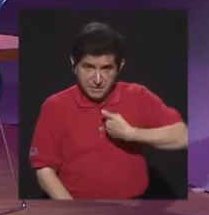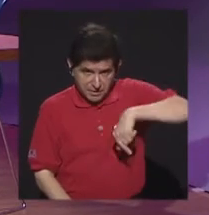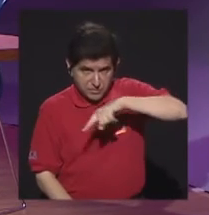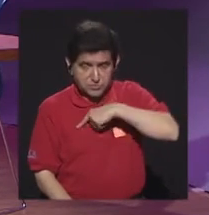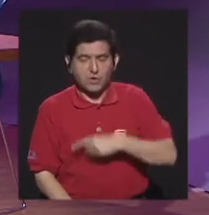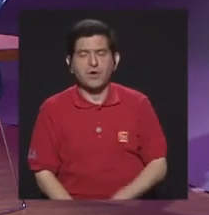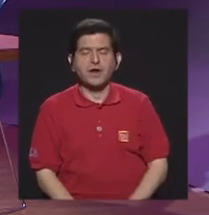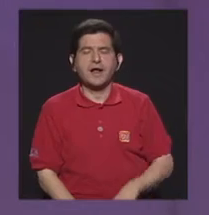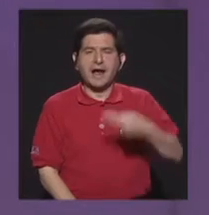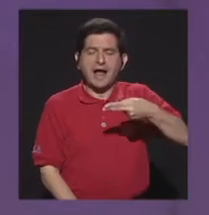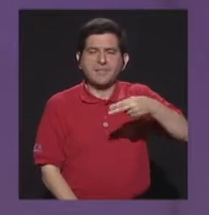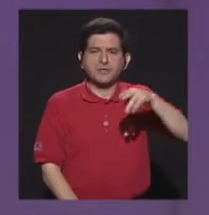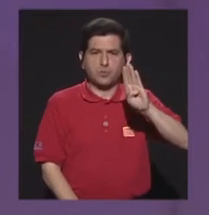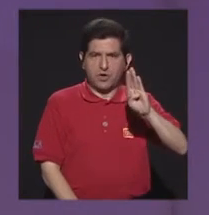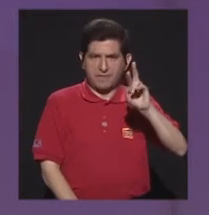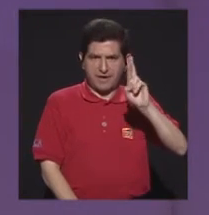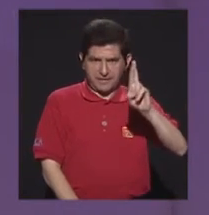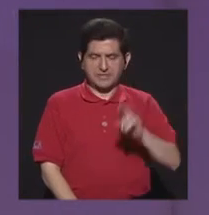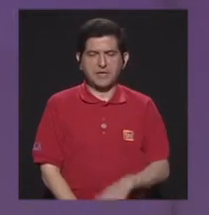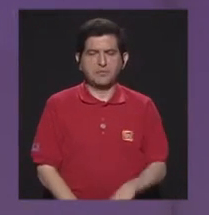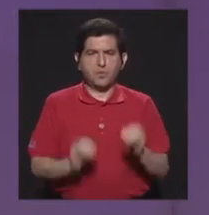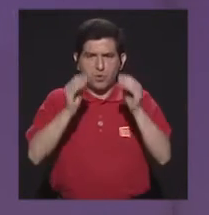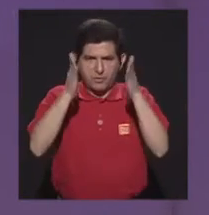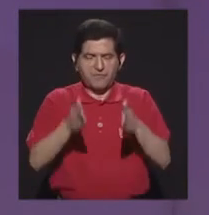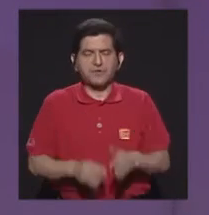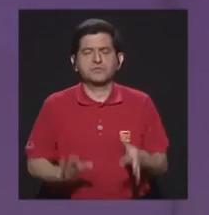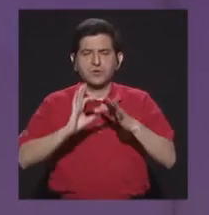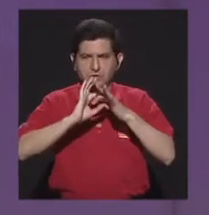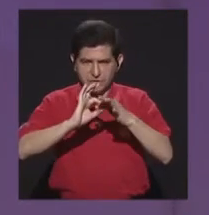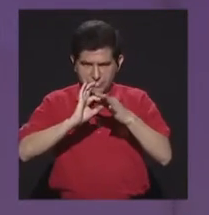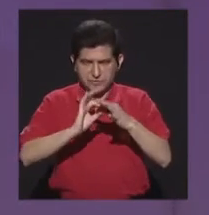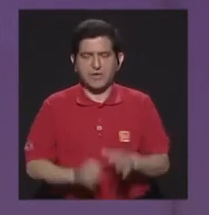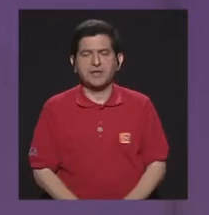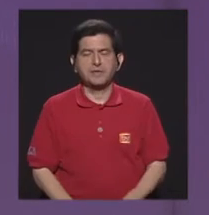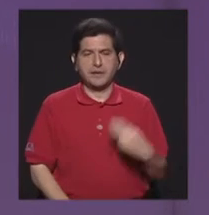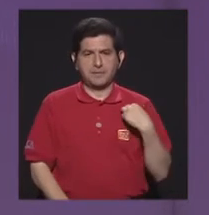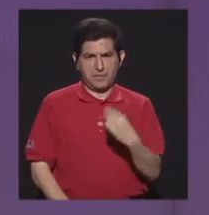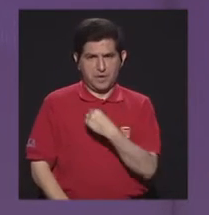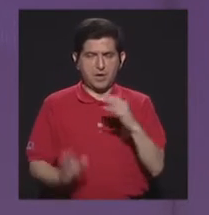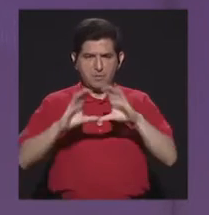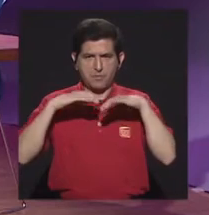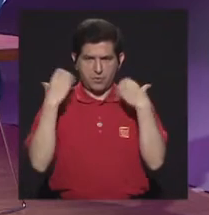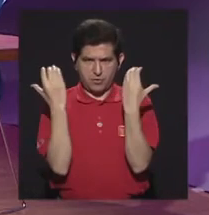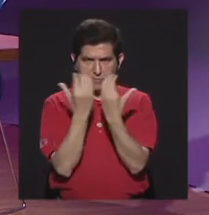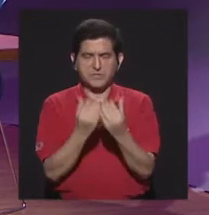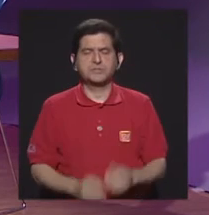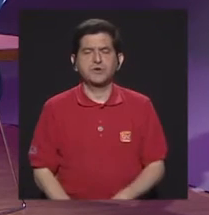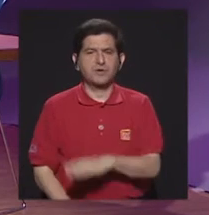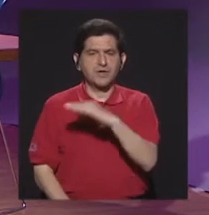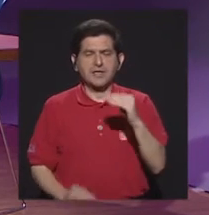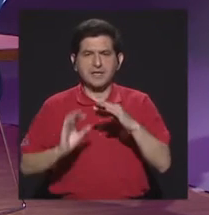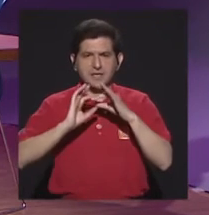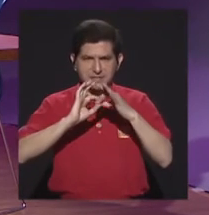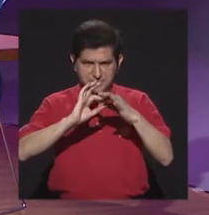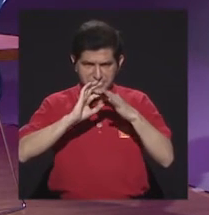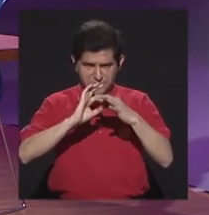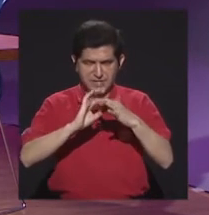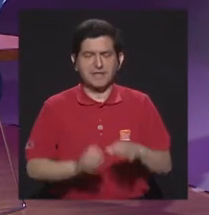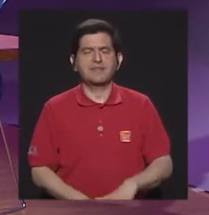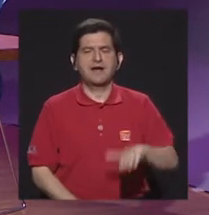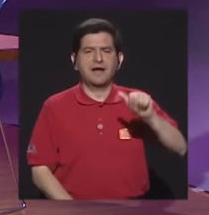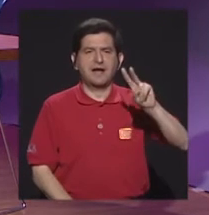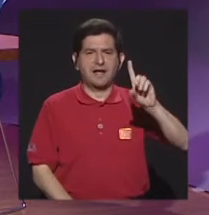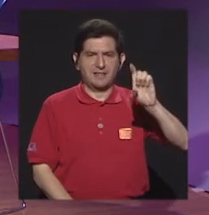a Henderson Bolívar Restrepo, quien es educador sexual e integrante de la Comisión de Salud y Sexualidad del ANDE. Muchas